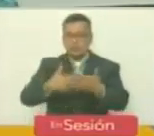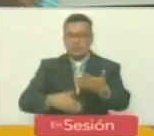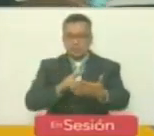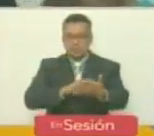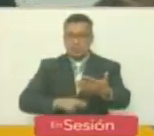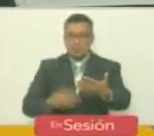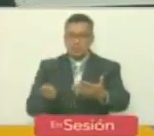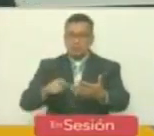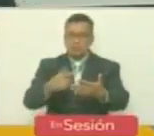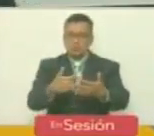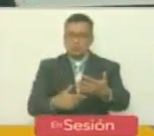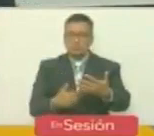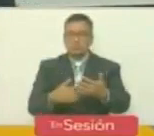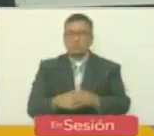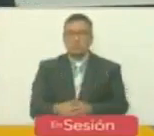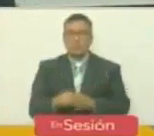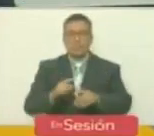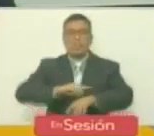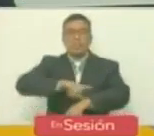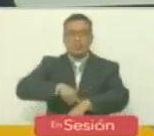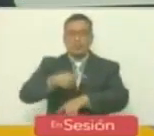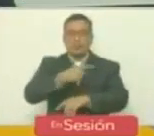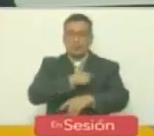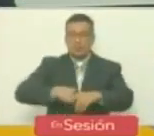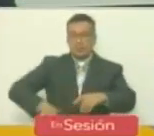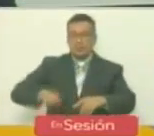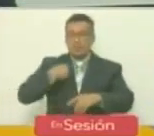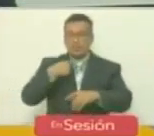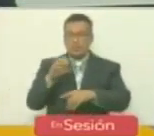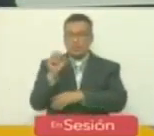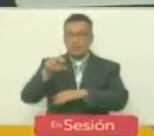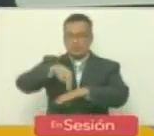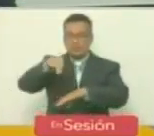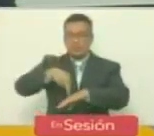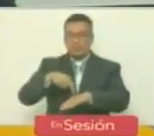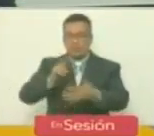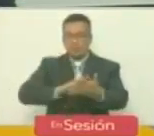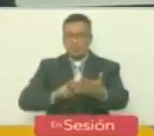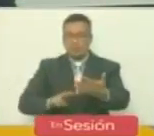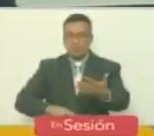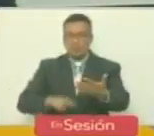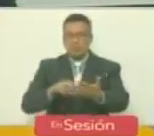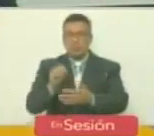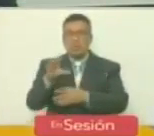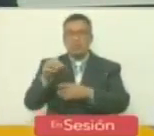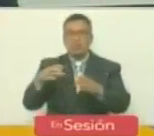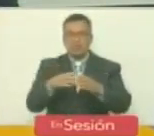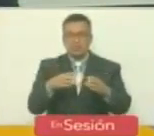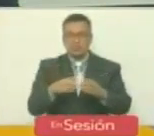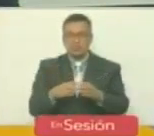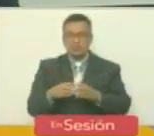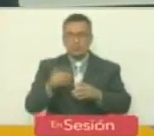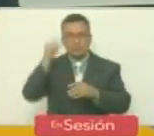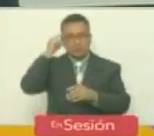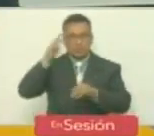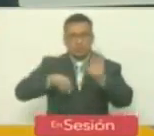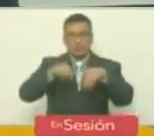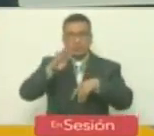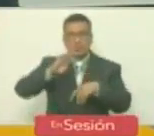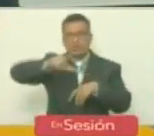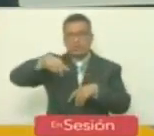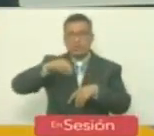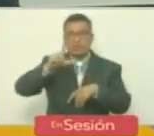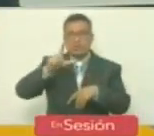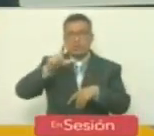anexa. Acto seguido, el presidente ordenó dar lectura al acta de la sesión ordinaria del día 14 de